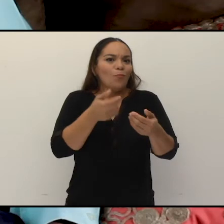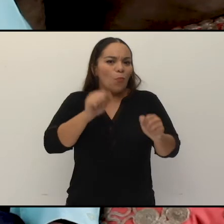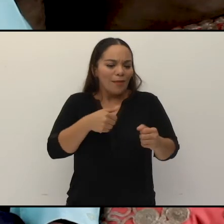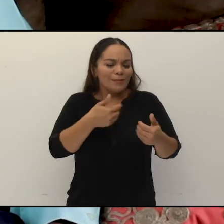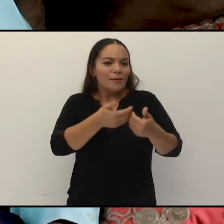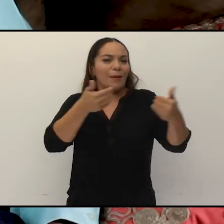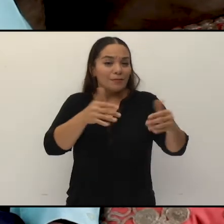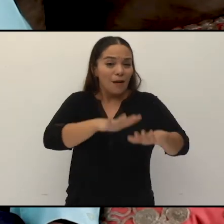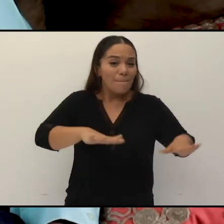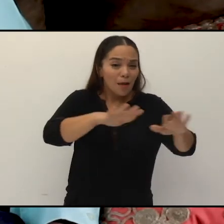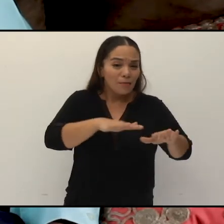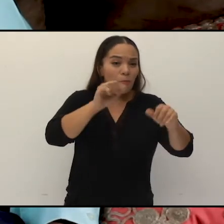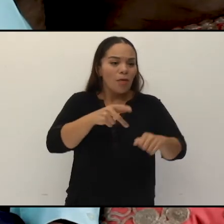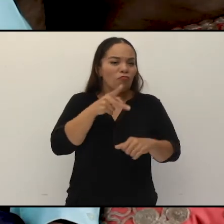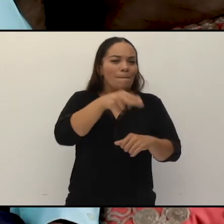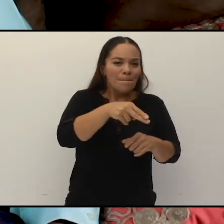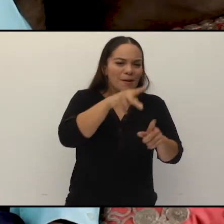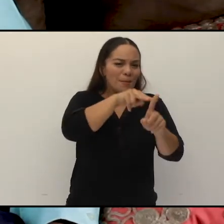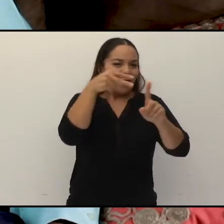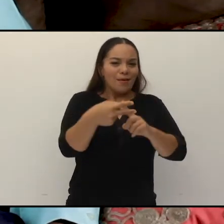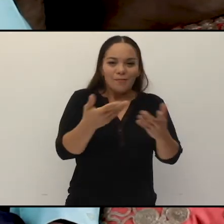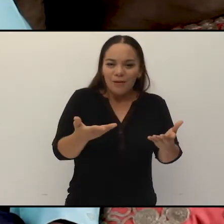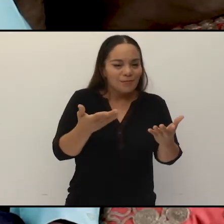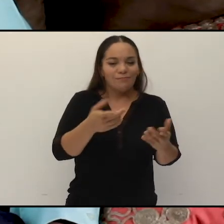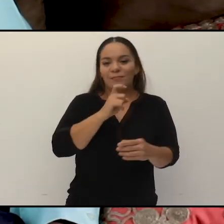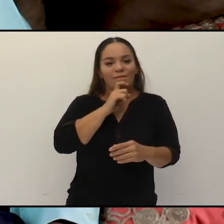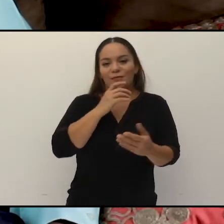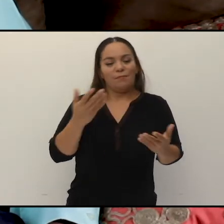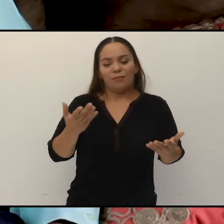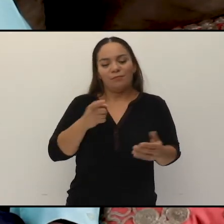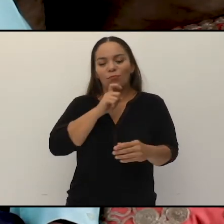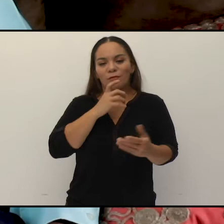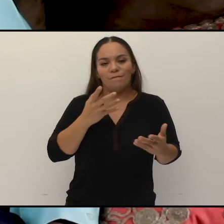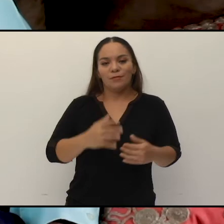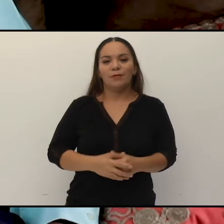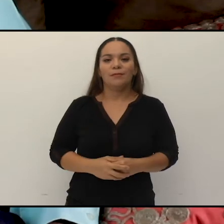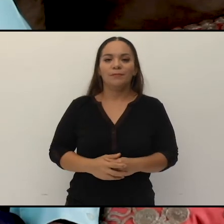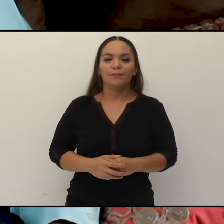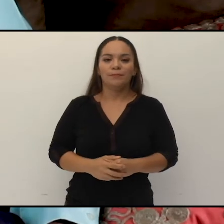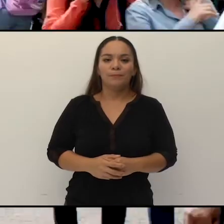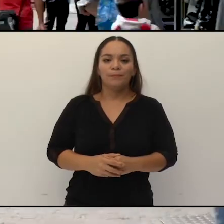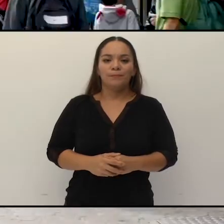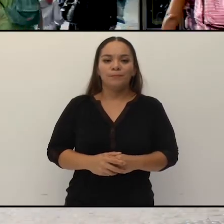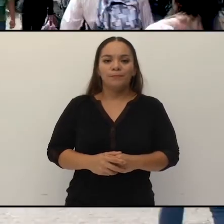está, puede uno cortar con los paradigmas del medio en que uno se desenvuelve, difícilmente, difícilmente.